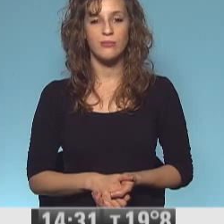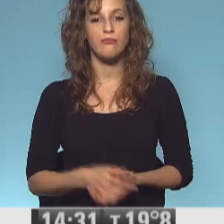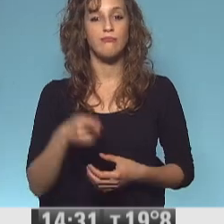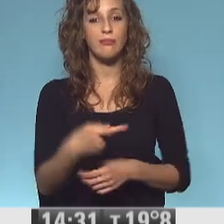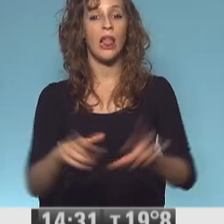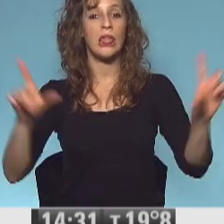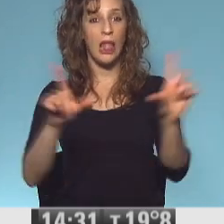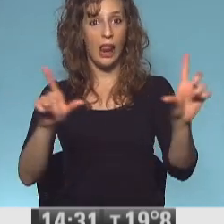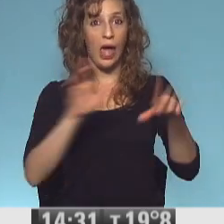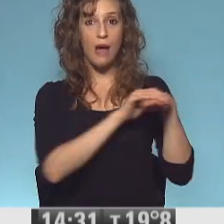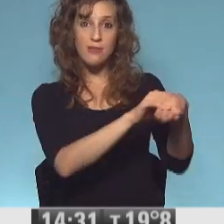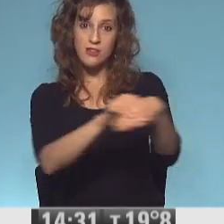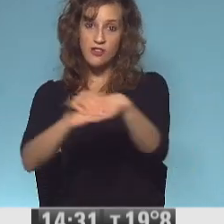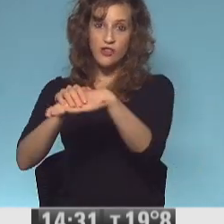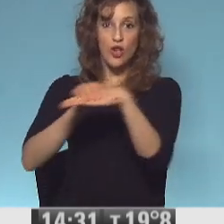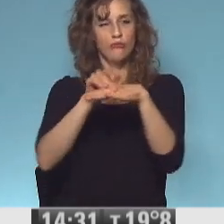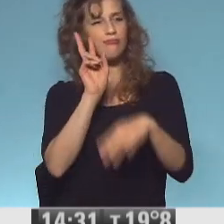Mirar la tele con amigos.